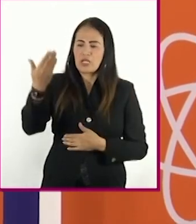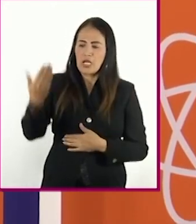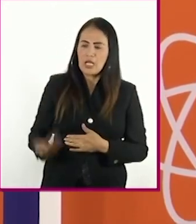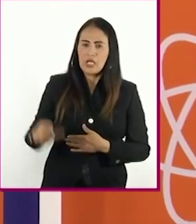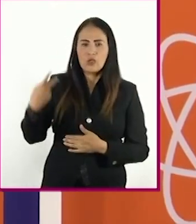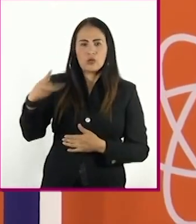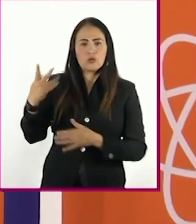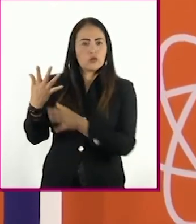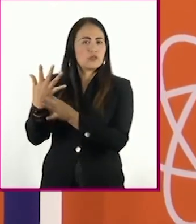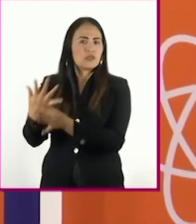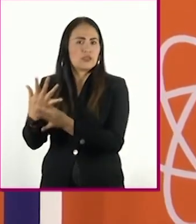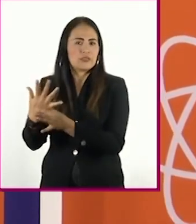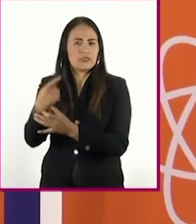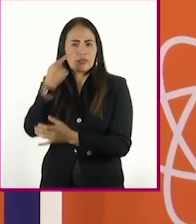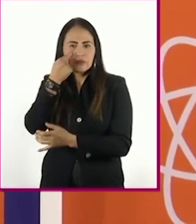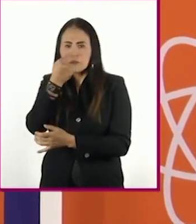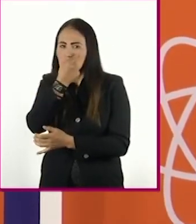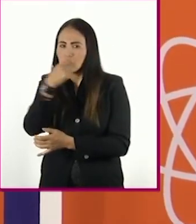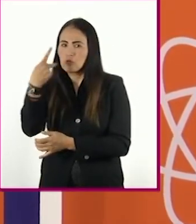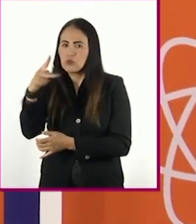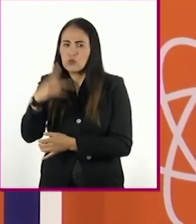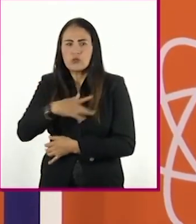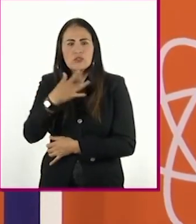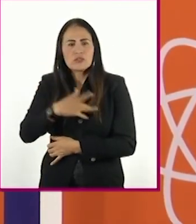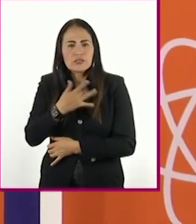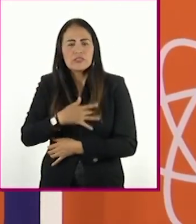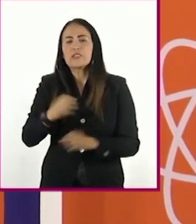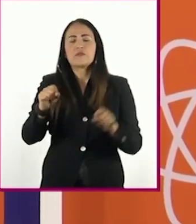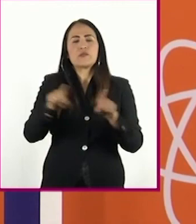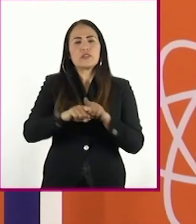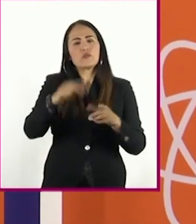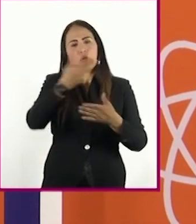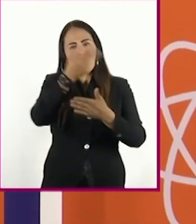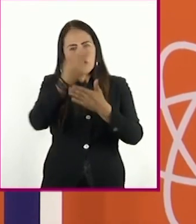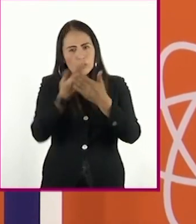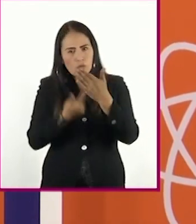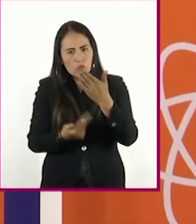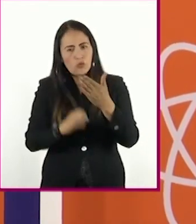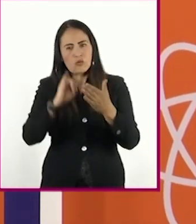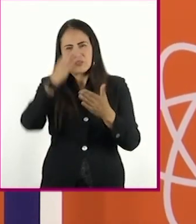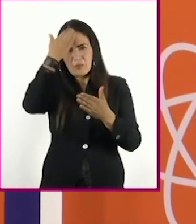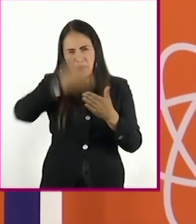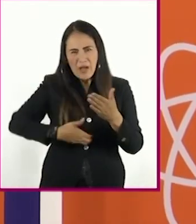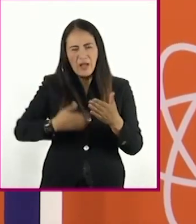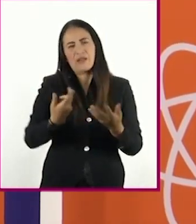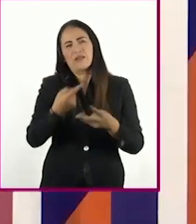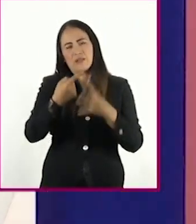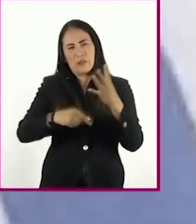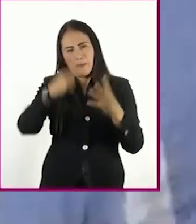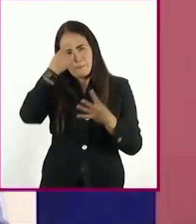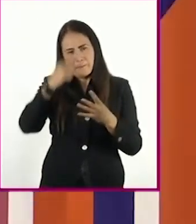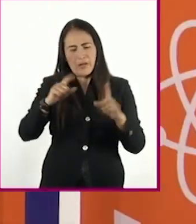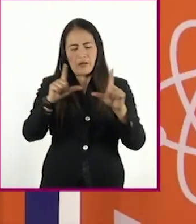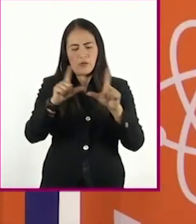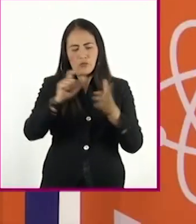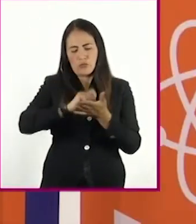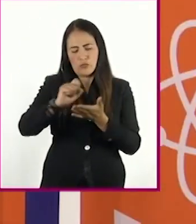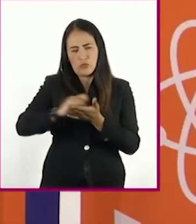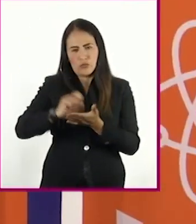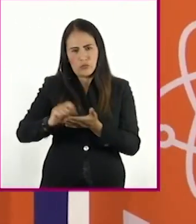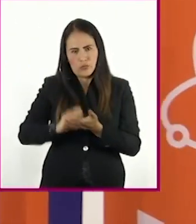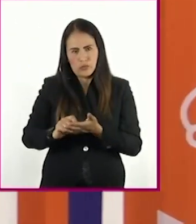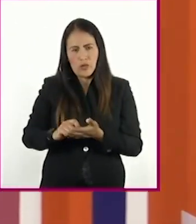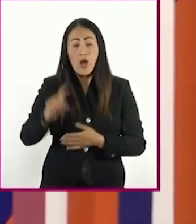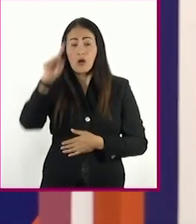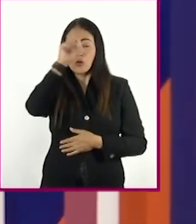ello aprendimos a emplear los recursos gráficos y visuales para la construcción de un texto. Les sugiero